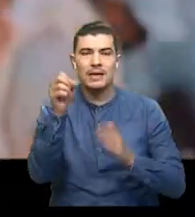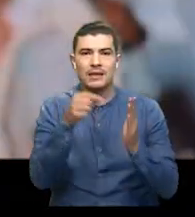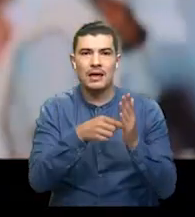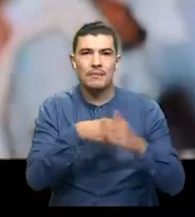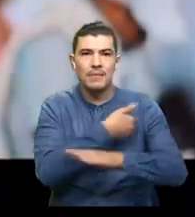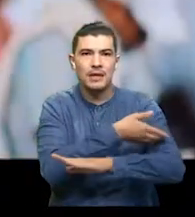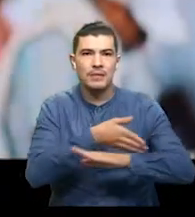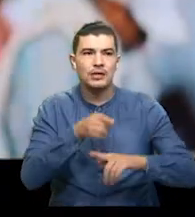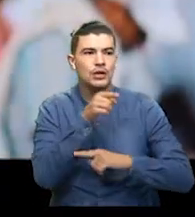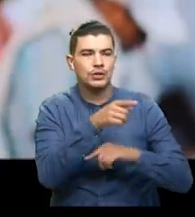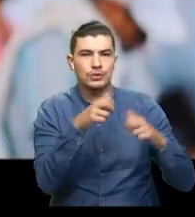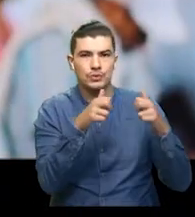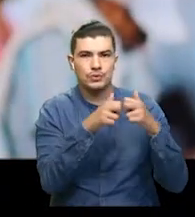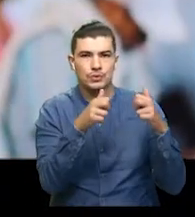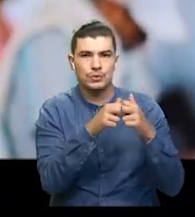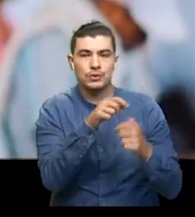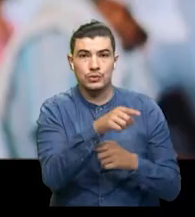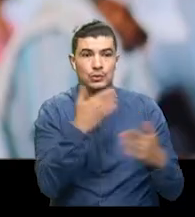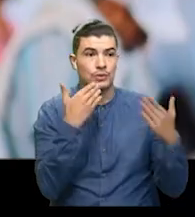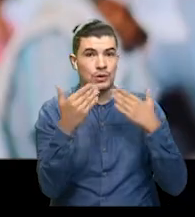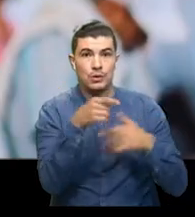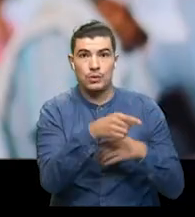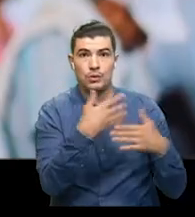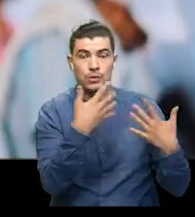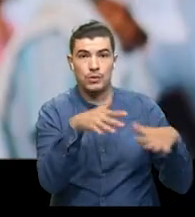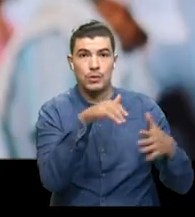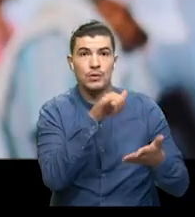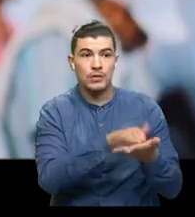pesos en electrificación rural. Municipios